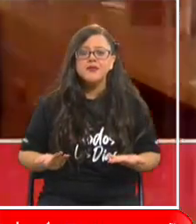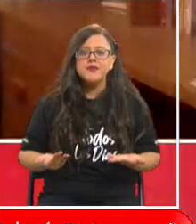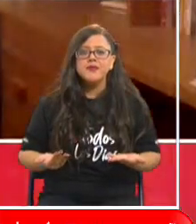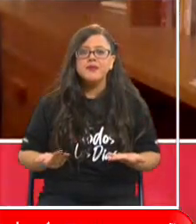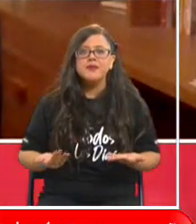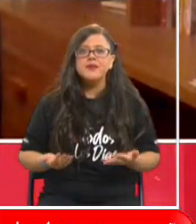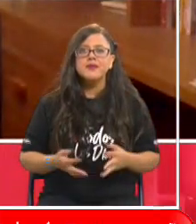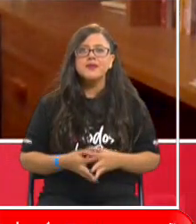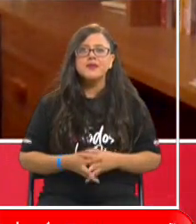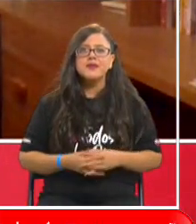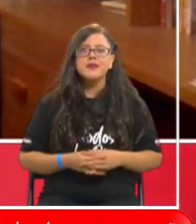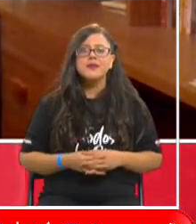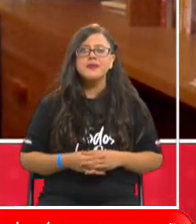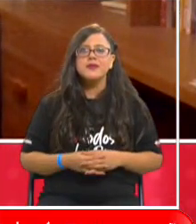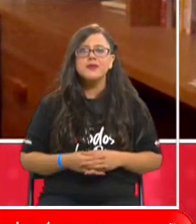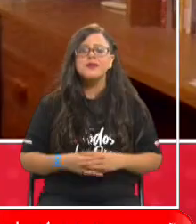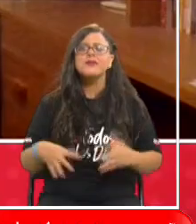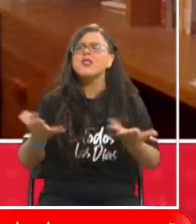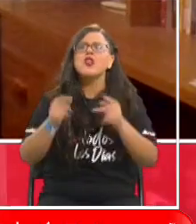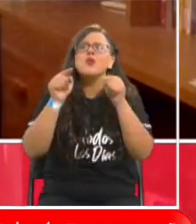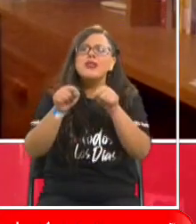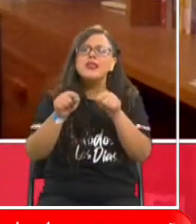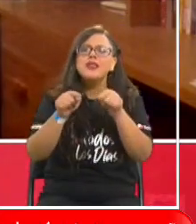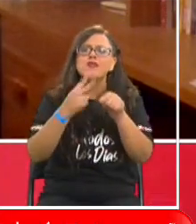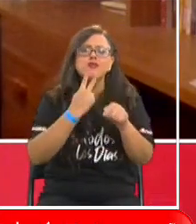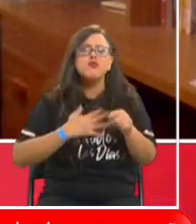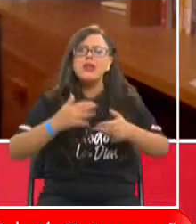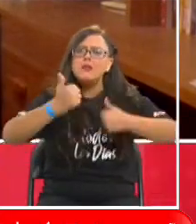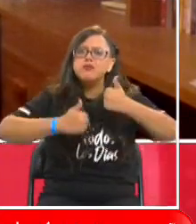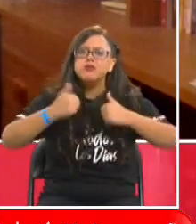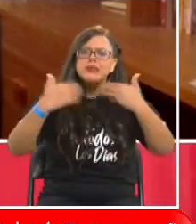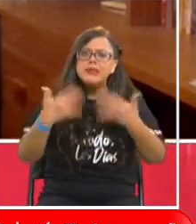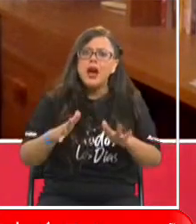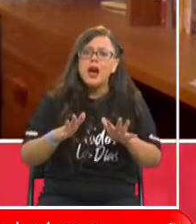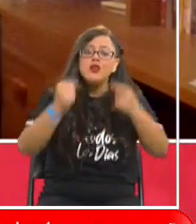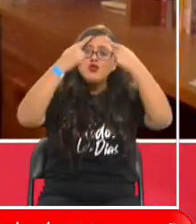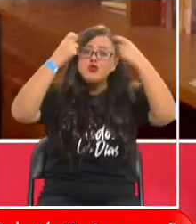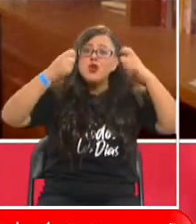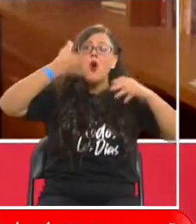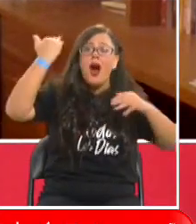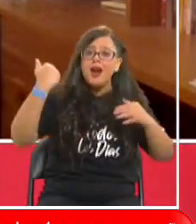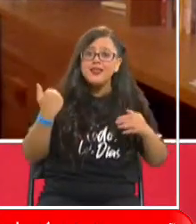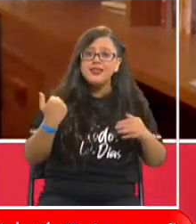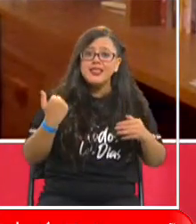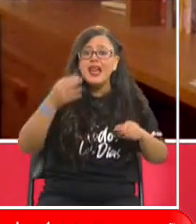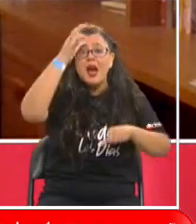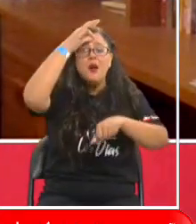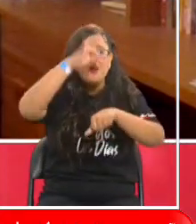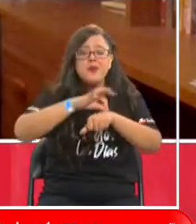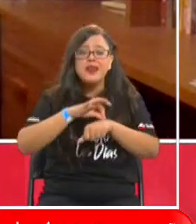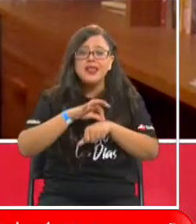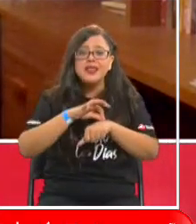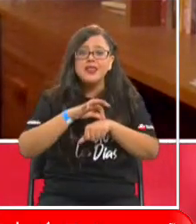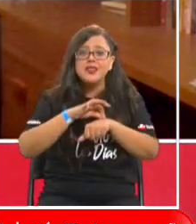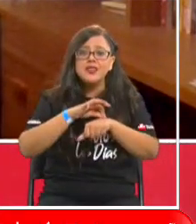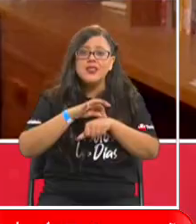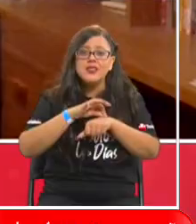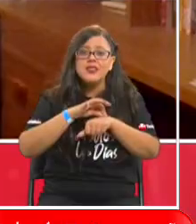¿Y cómo ha sido para ti esta vida como profesional? Sé que tu sueño fue ser médico y,